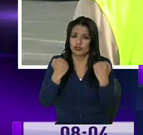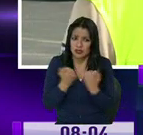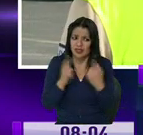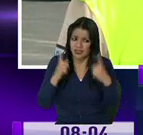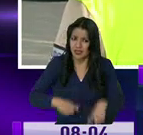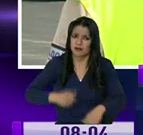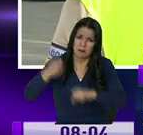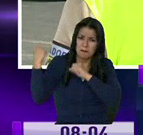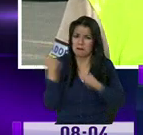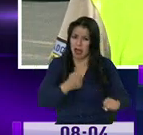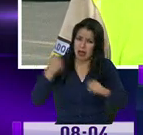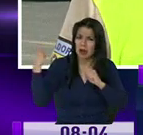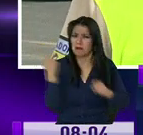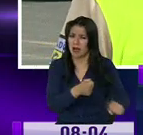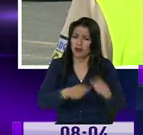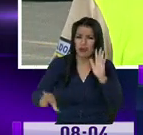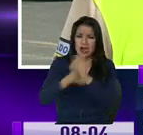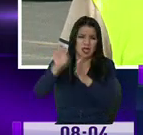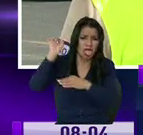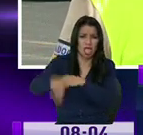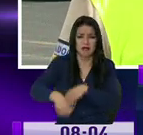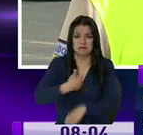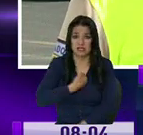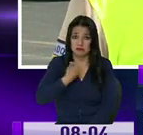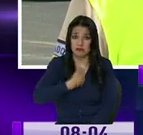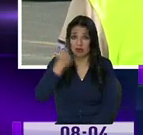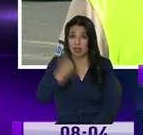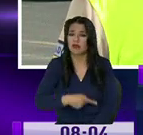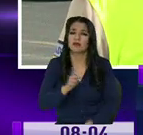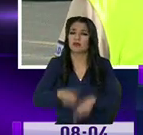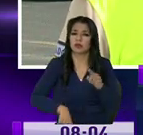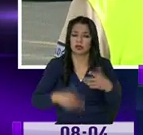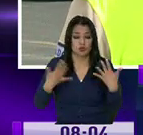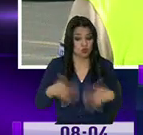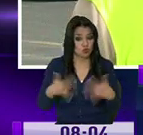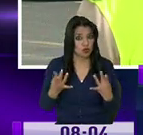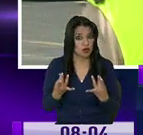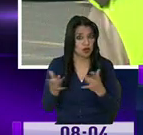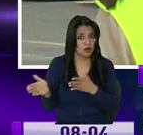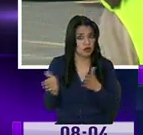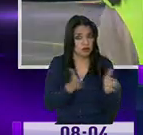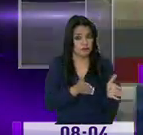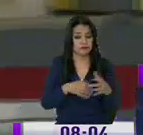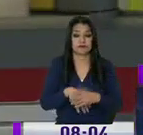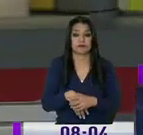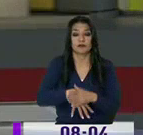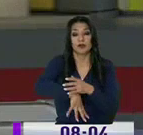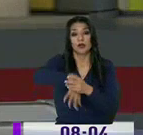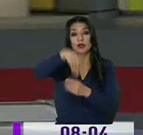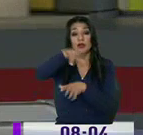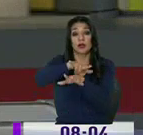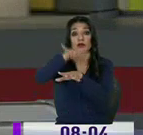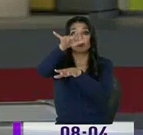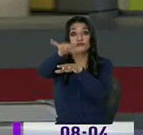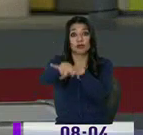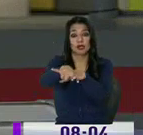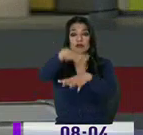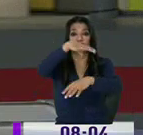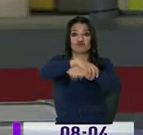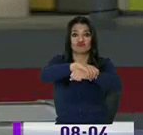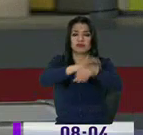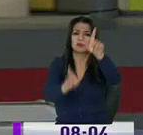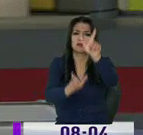palo, y me cobro la ley por mis manos. En fin, qué grave esto. En los exteriores del aeropuerto de Tababela fueron detenidos